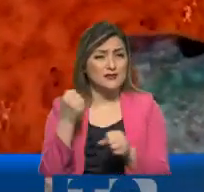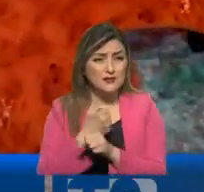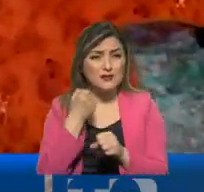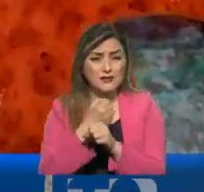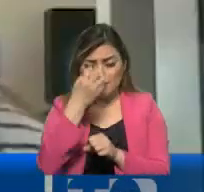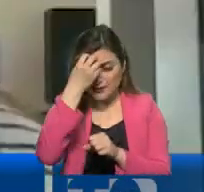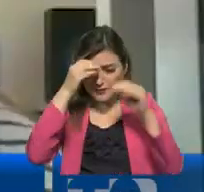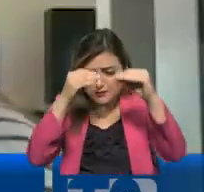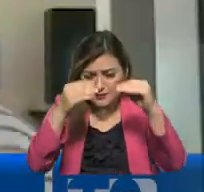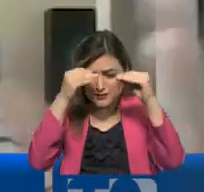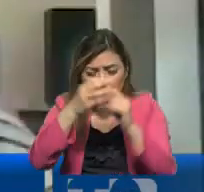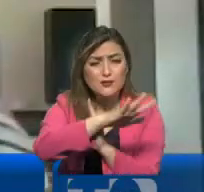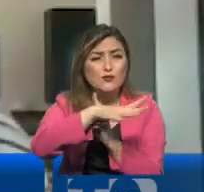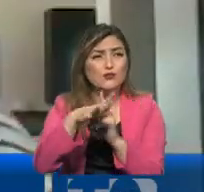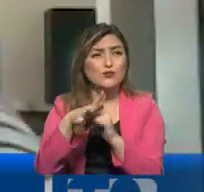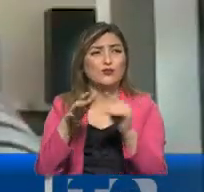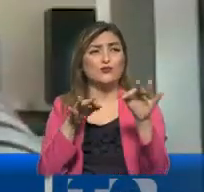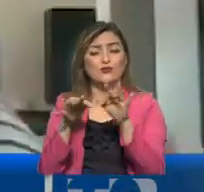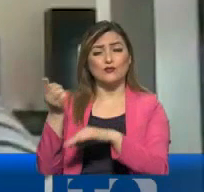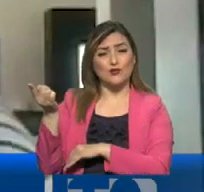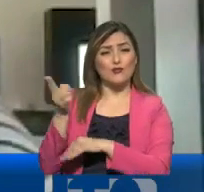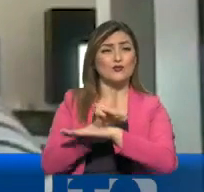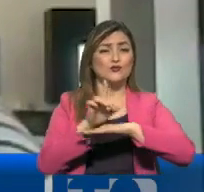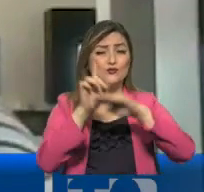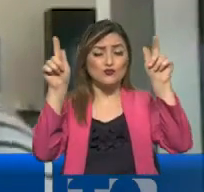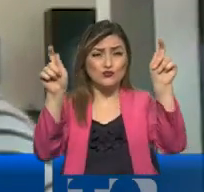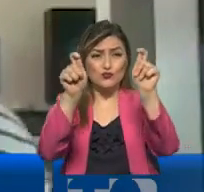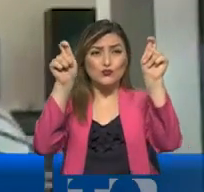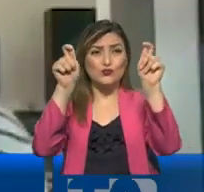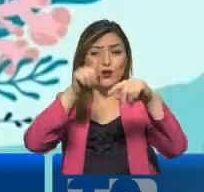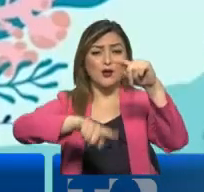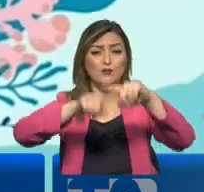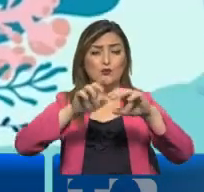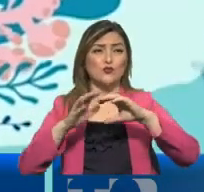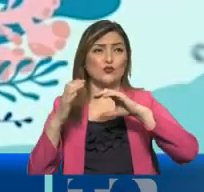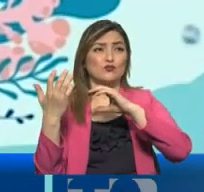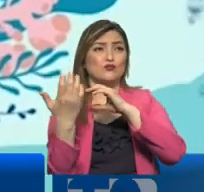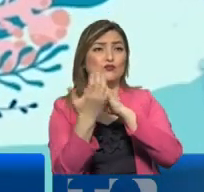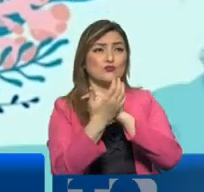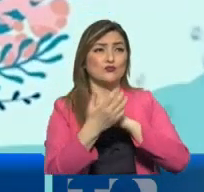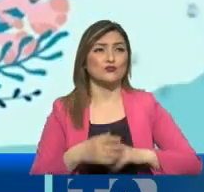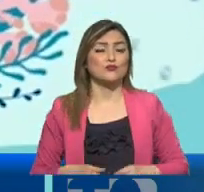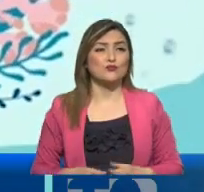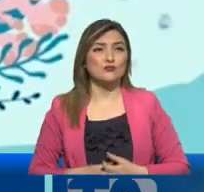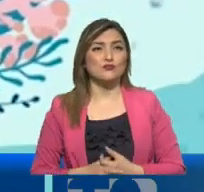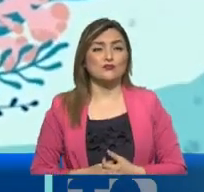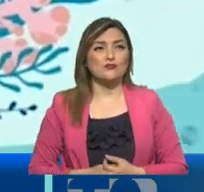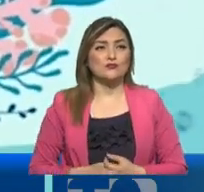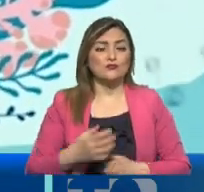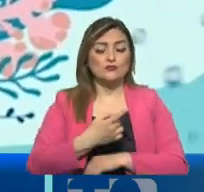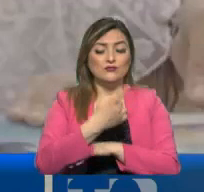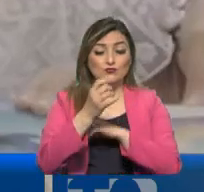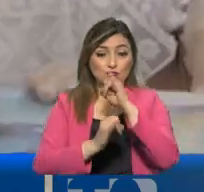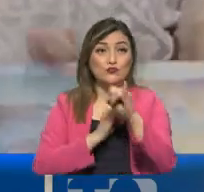educación ambiental, afirma Daniela Gil, directora de la Fundación Amiguitos del Océano, que a propósito del Día Internacional